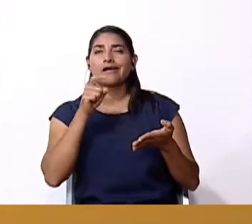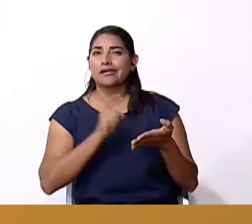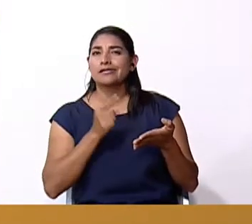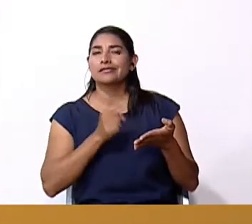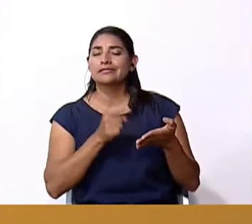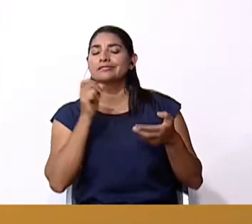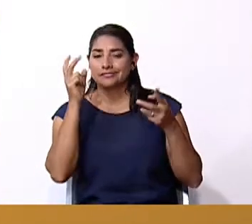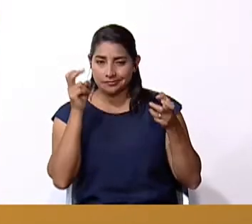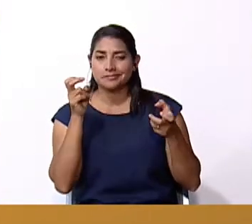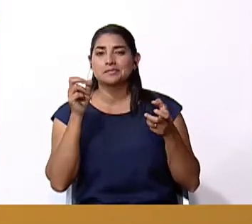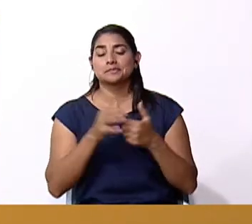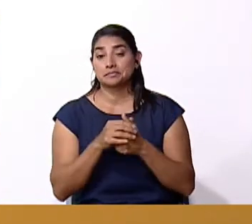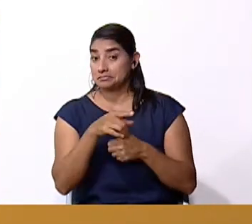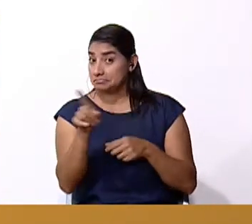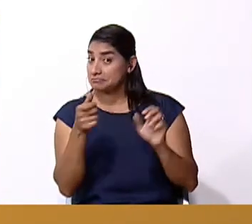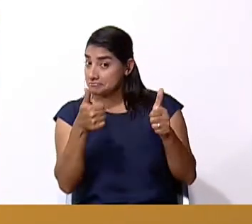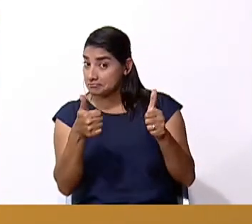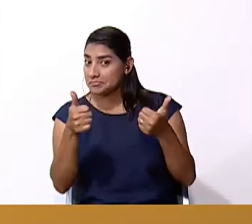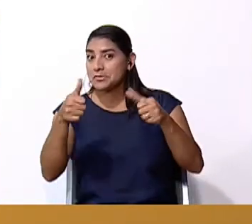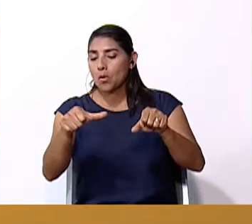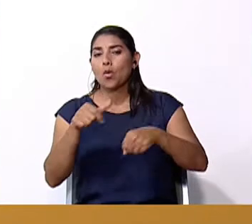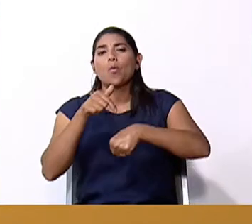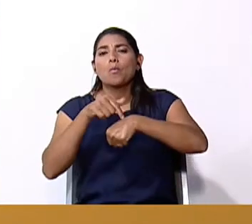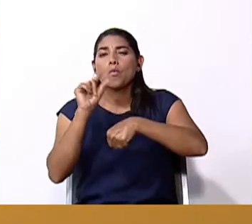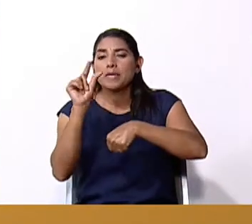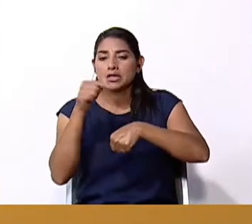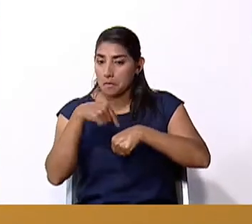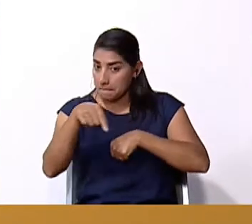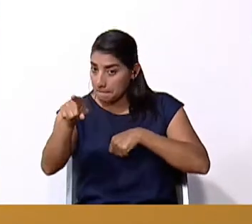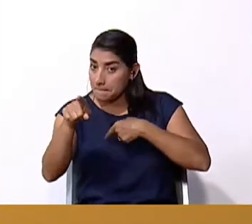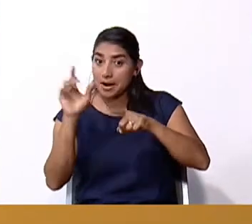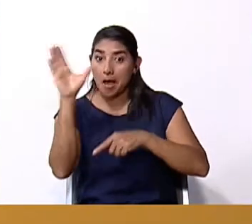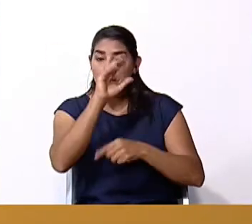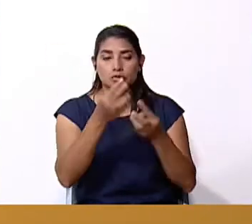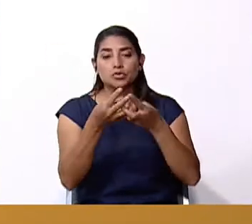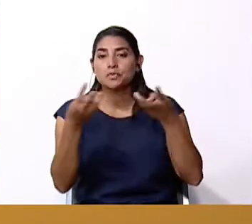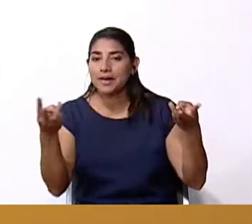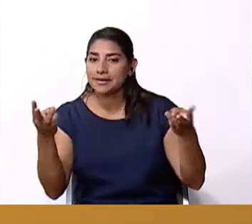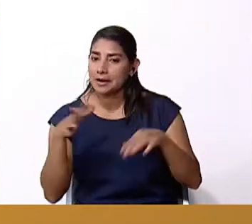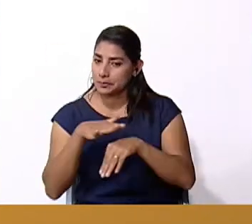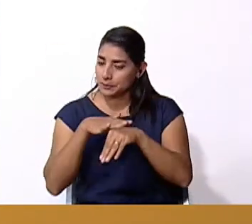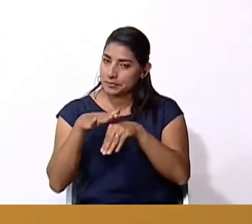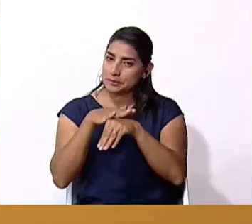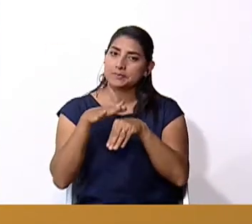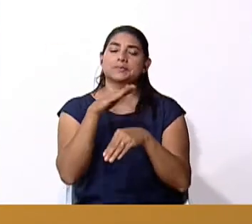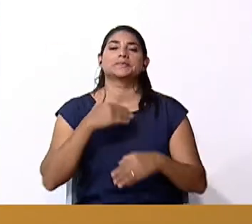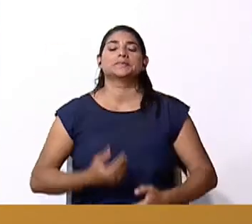necesarias. ¿Les parece? Les voy a dar unos segunditos para que traigan sus materiales.